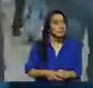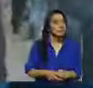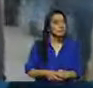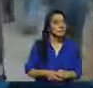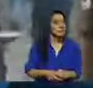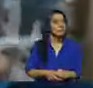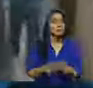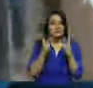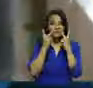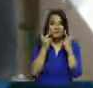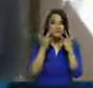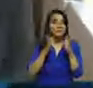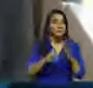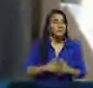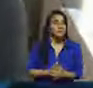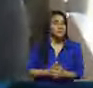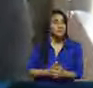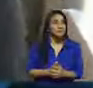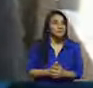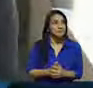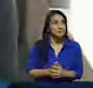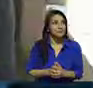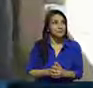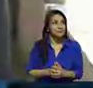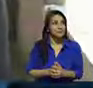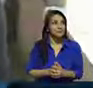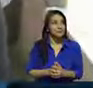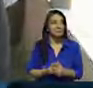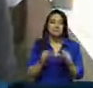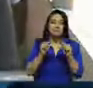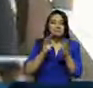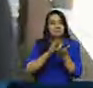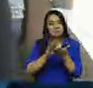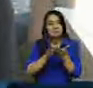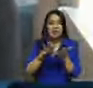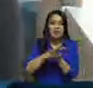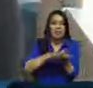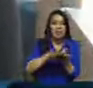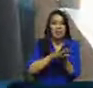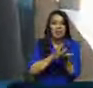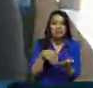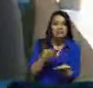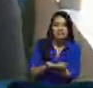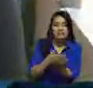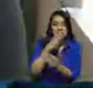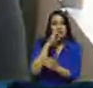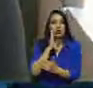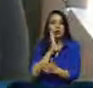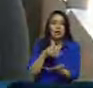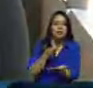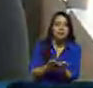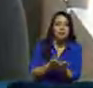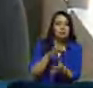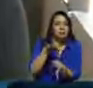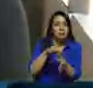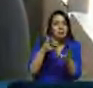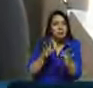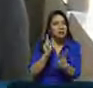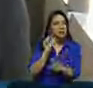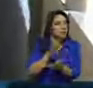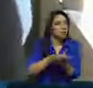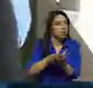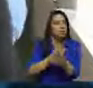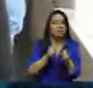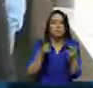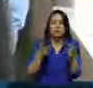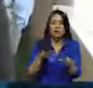ver y reiteramos un poco, se ha formado un poco de desorden aquí con la llegada del general Paco Moncayo, pero él ya ha ejercido